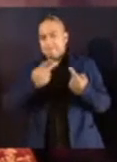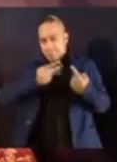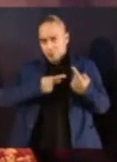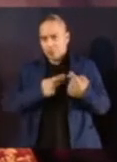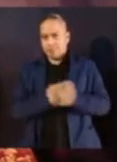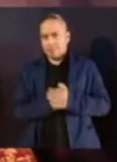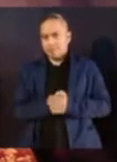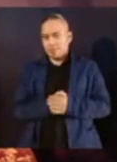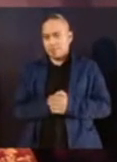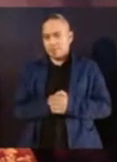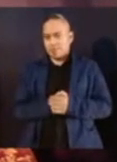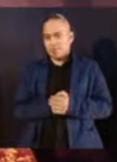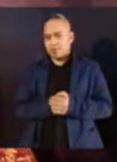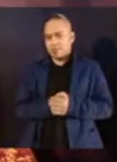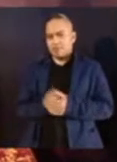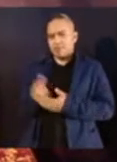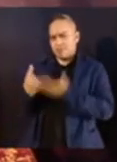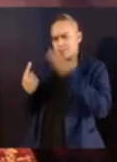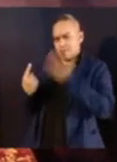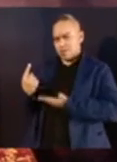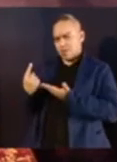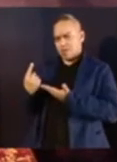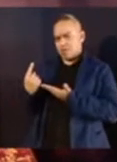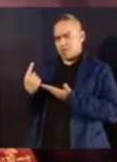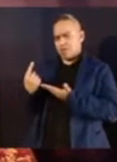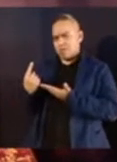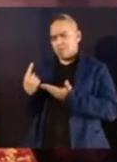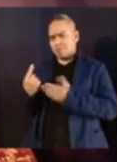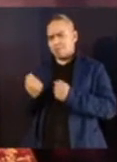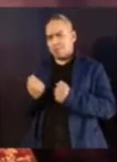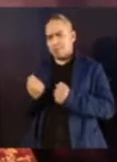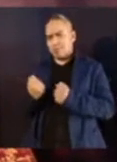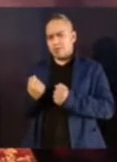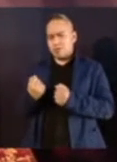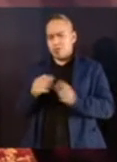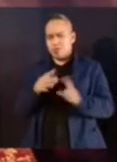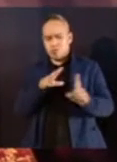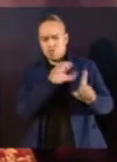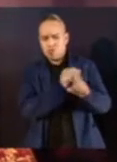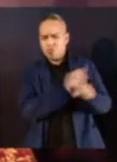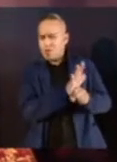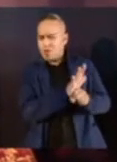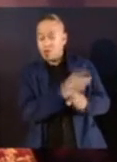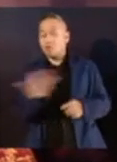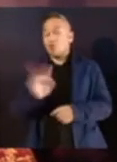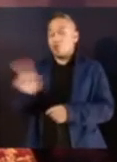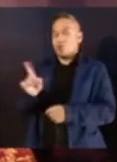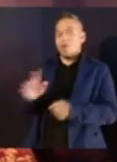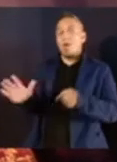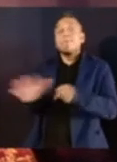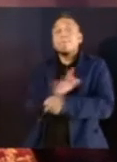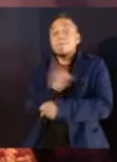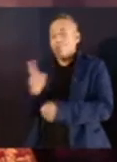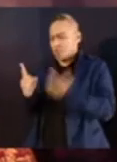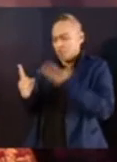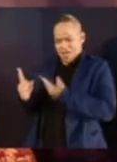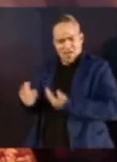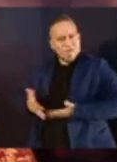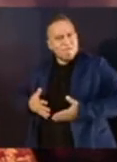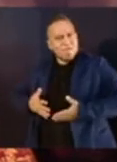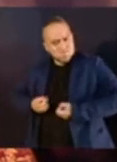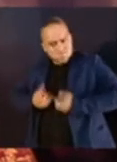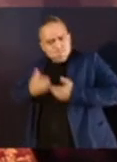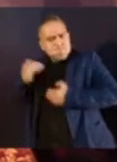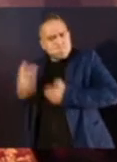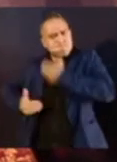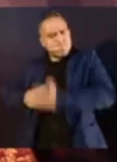¿cuál había sido su mayor logro, fue ese? ¿O? Lo que lo motivaba a hacer tanto. Su mayor motivación, uh-huh. Eso es, su mayor